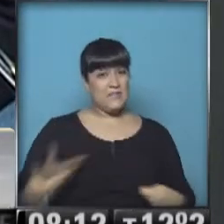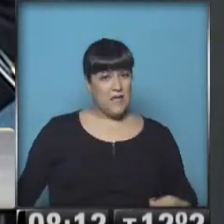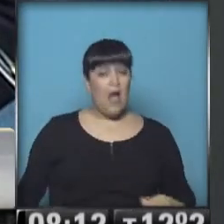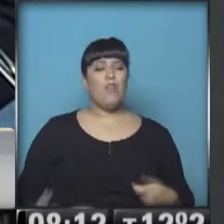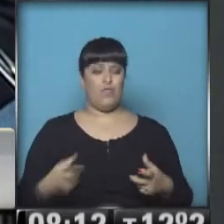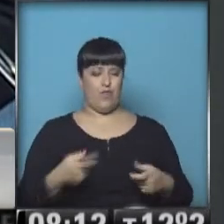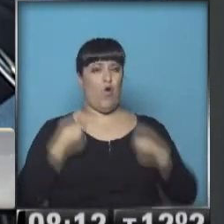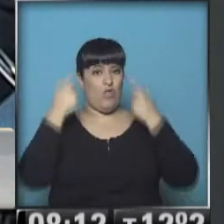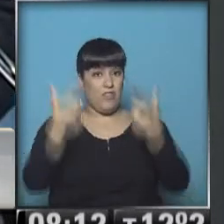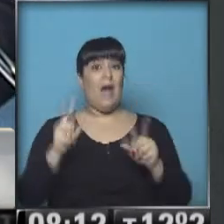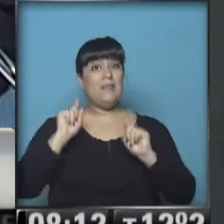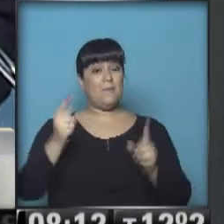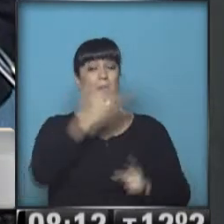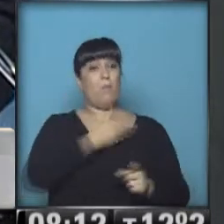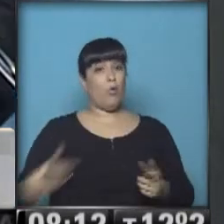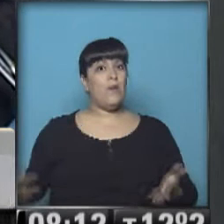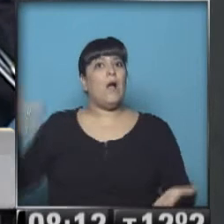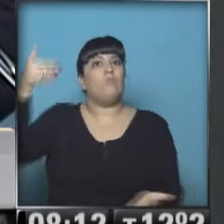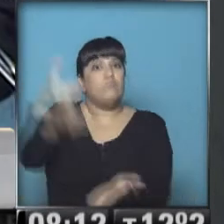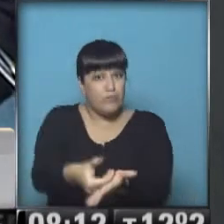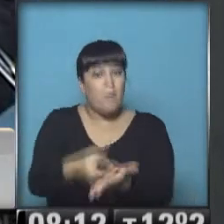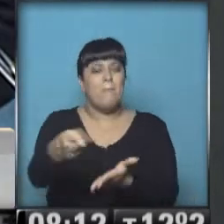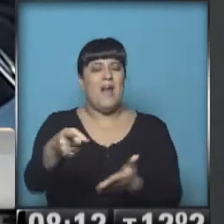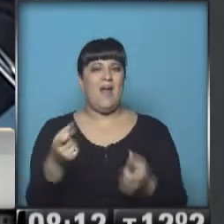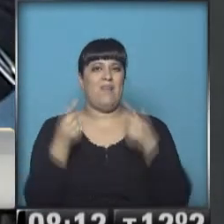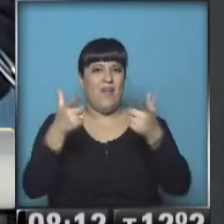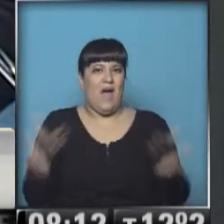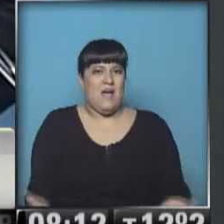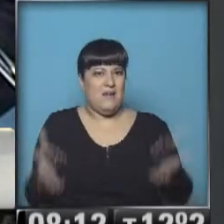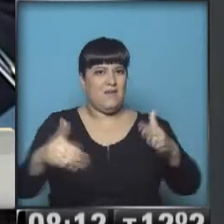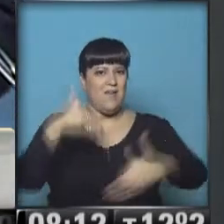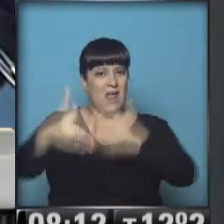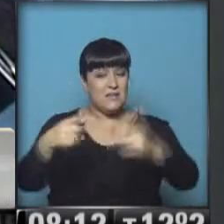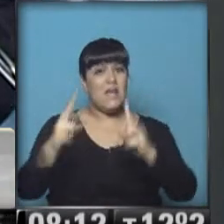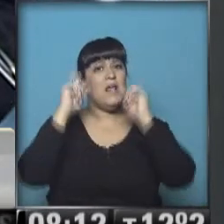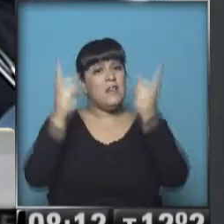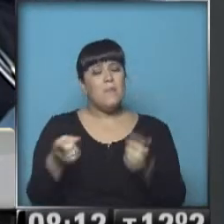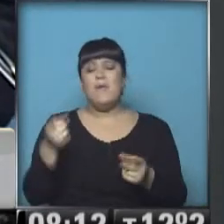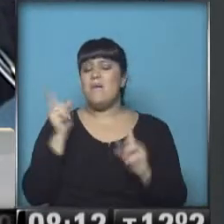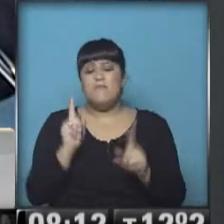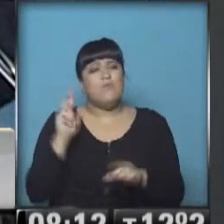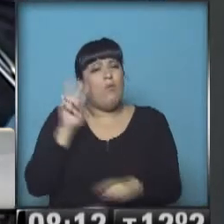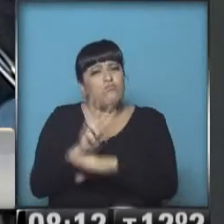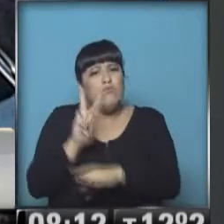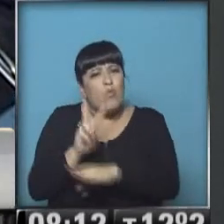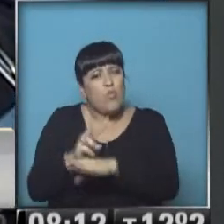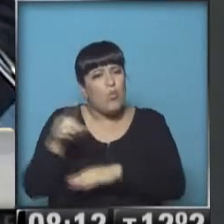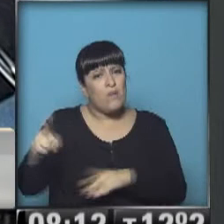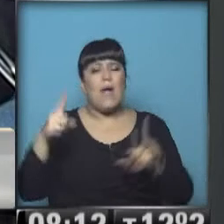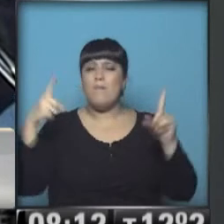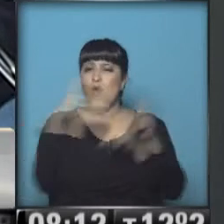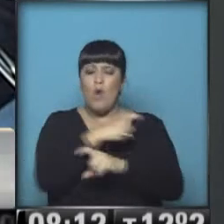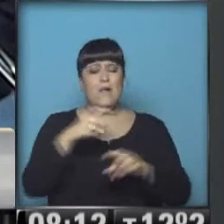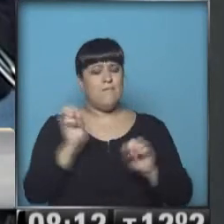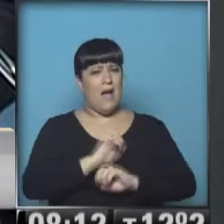obviamente la inversión pública como motor del crecimiento y a su vez también para sostener lo que visualizamos como un problema serio